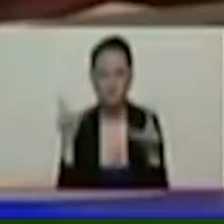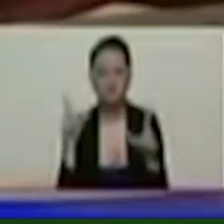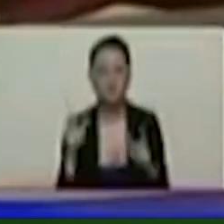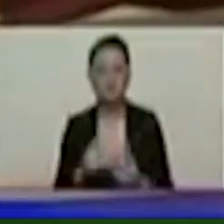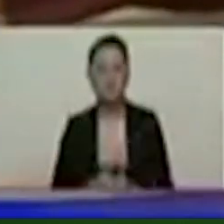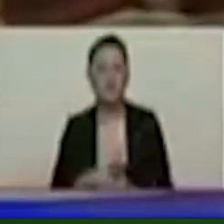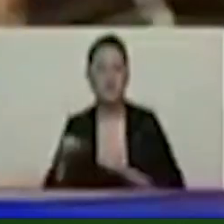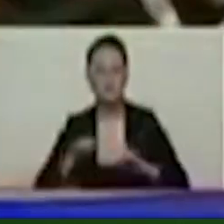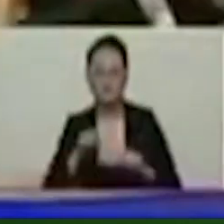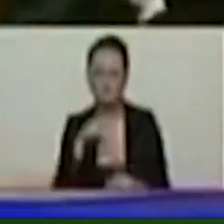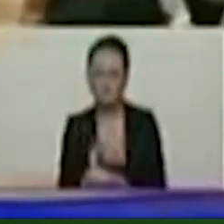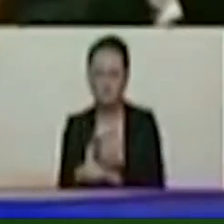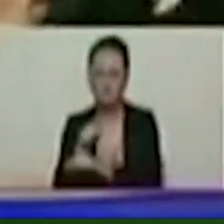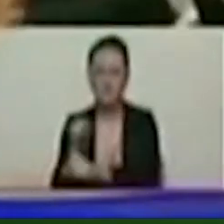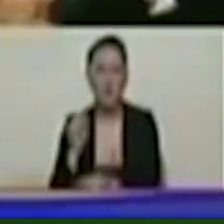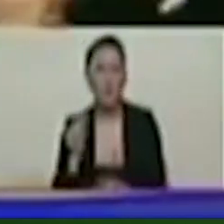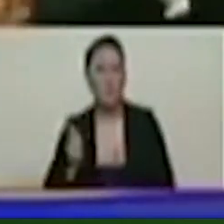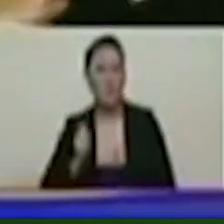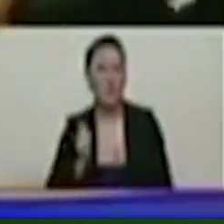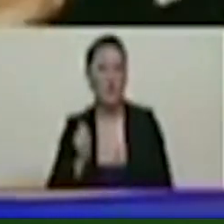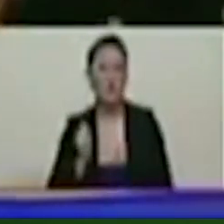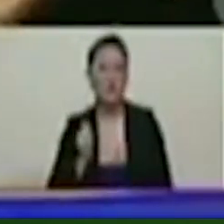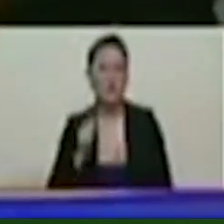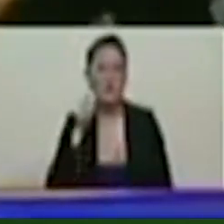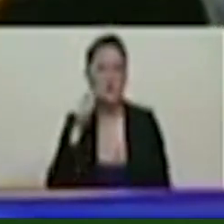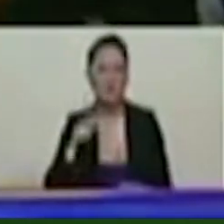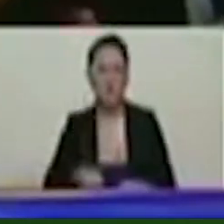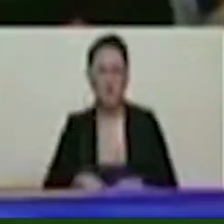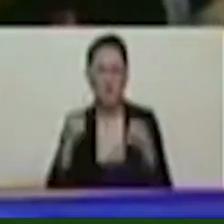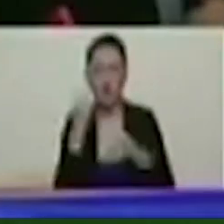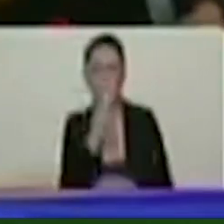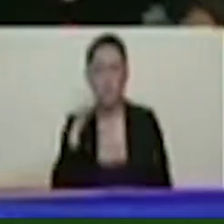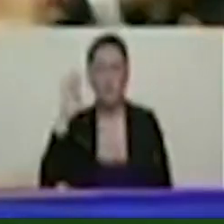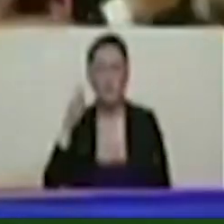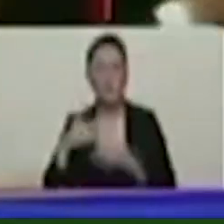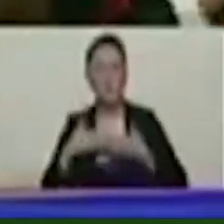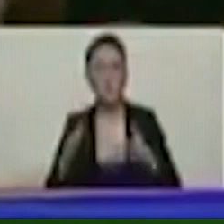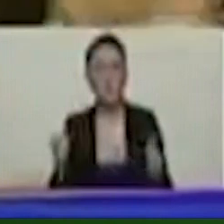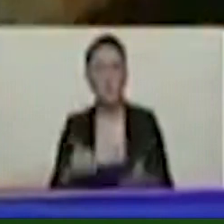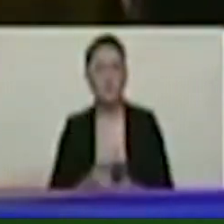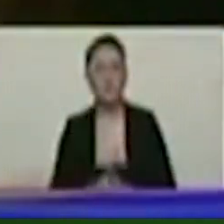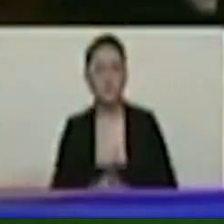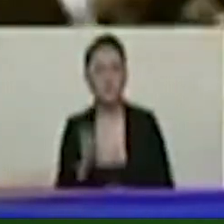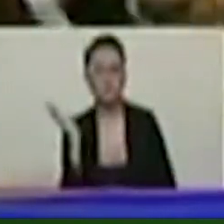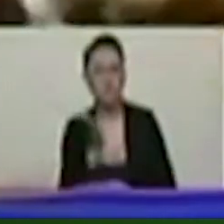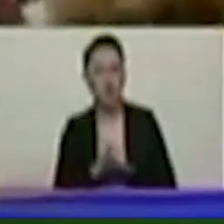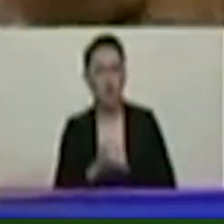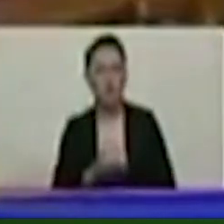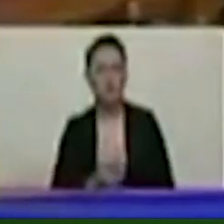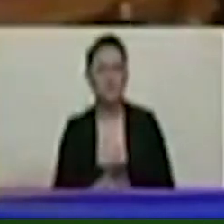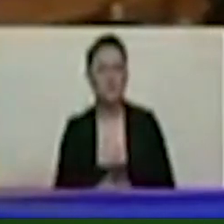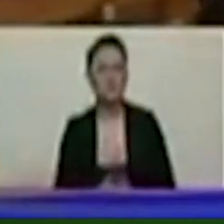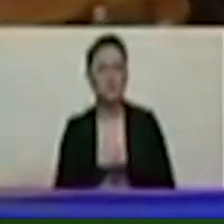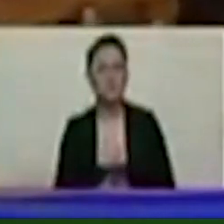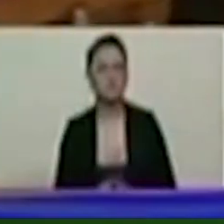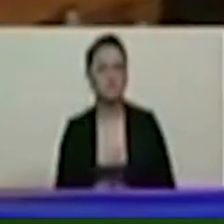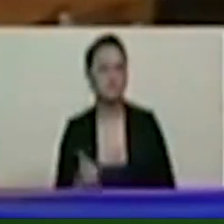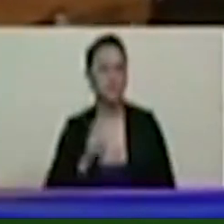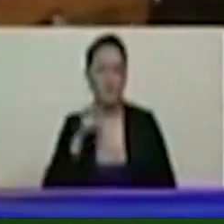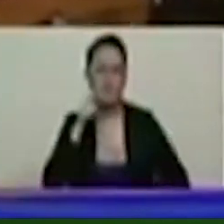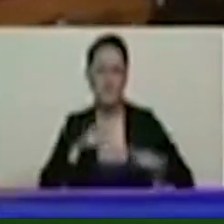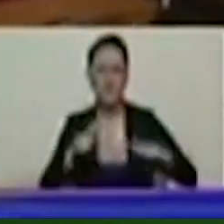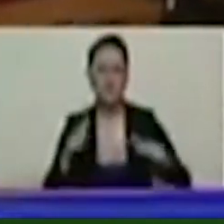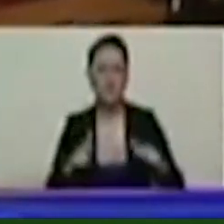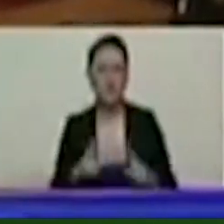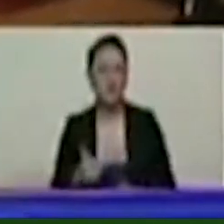actuar con cualquier funcionario que traicione el juramento público. Y cualquier funcionario que se preste,